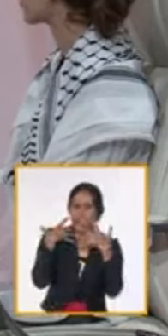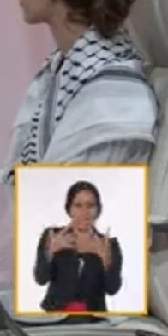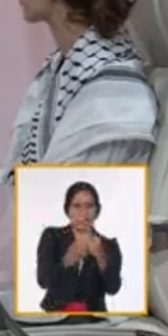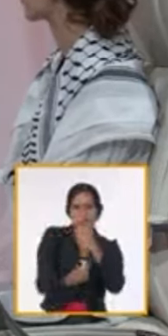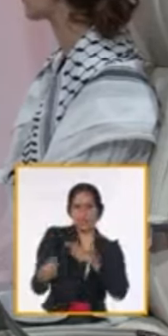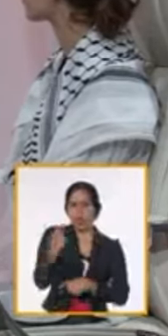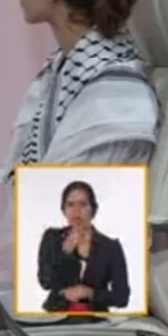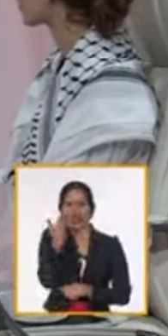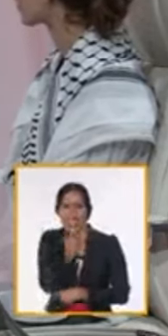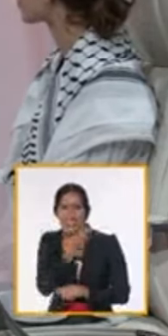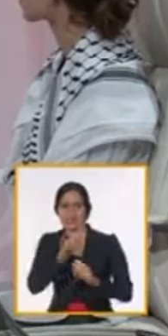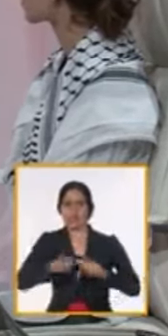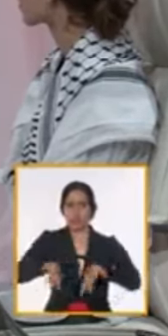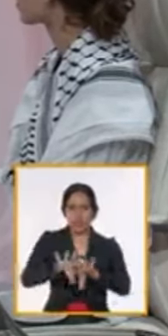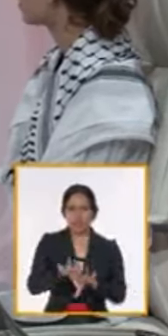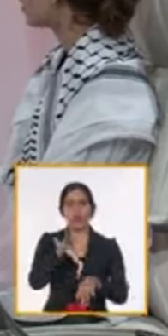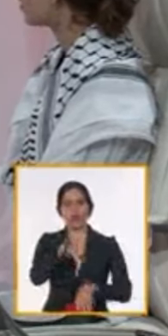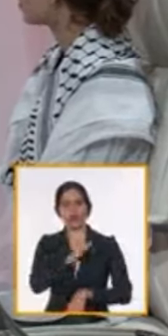¿Es así?